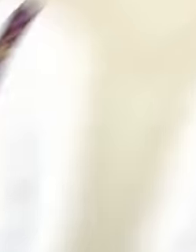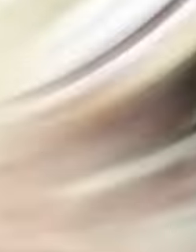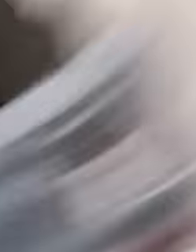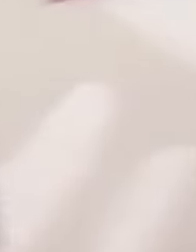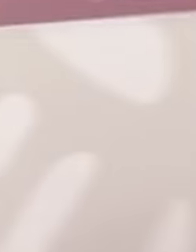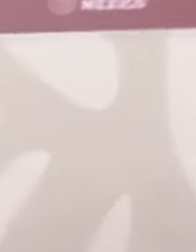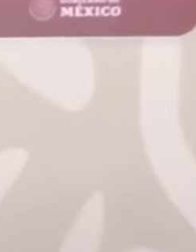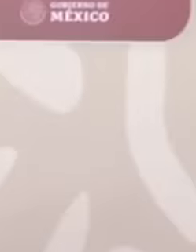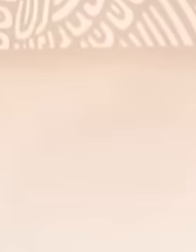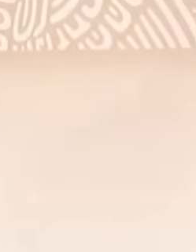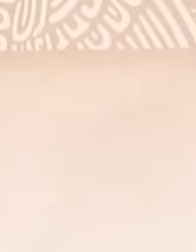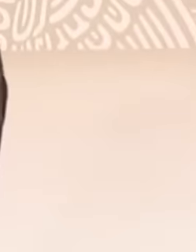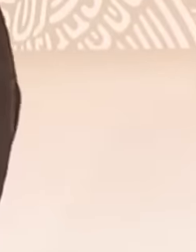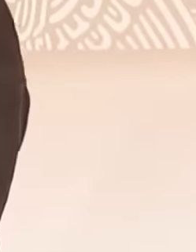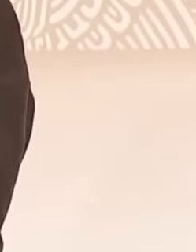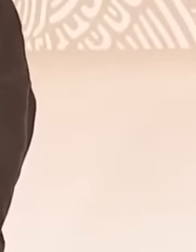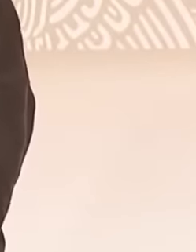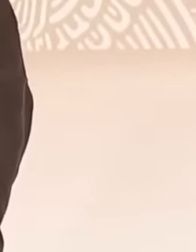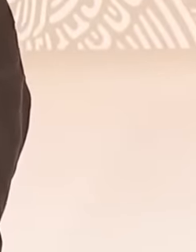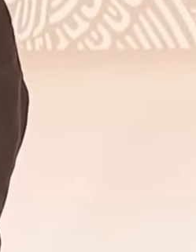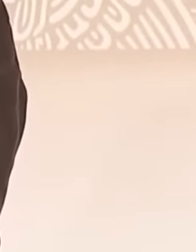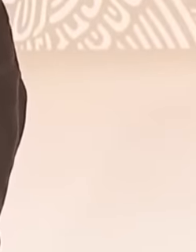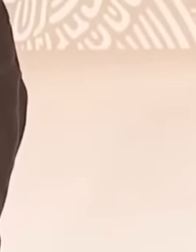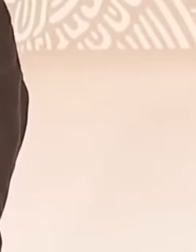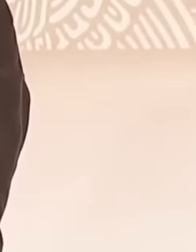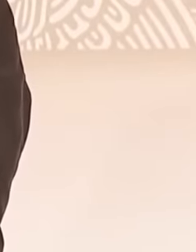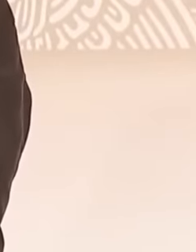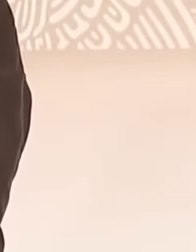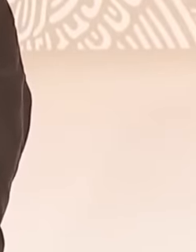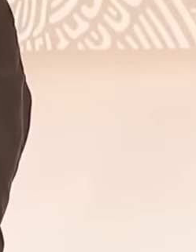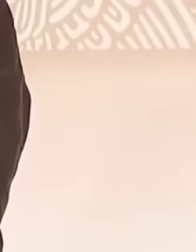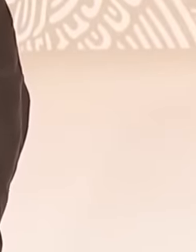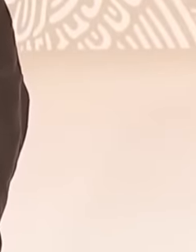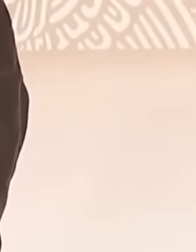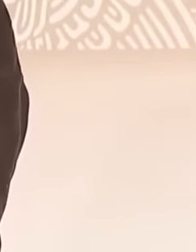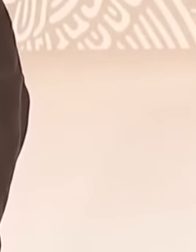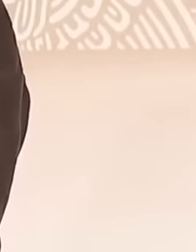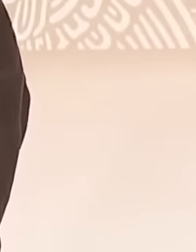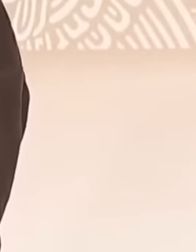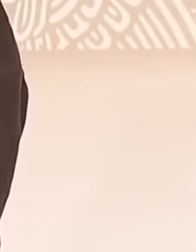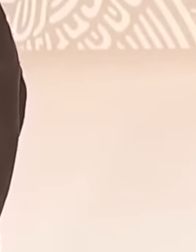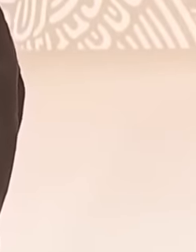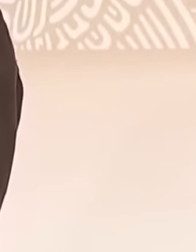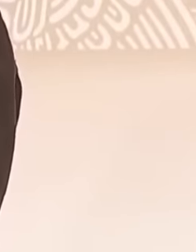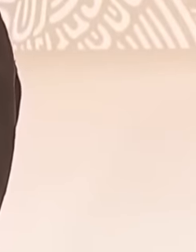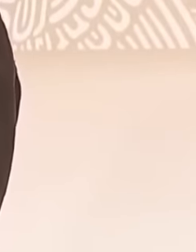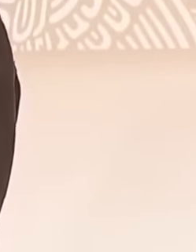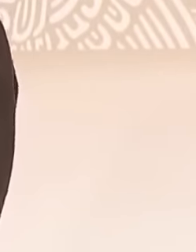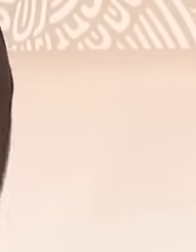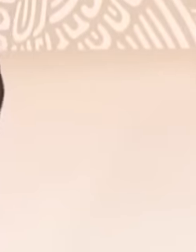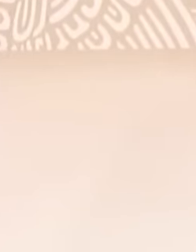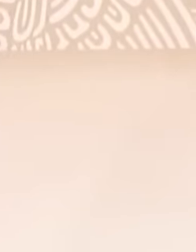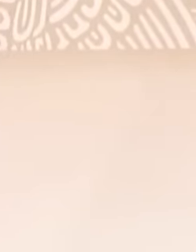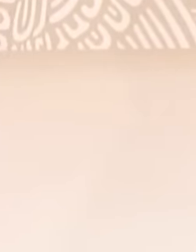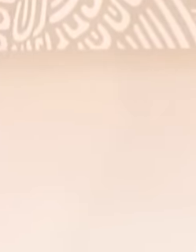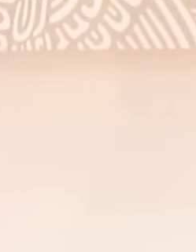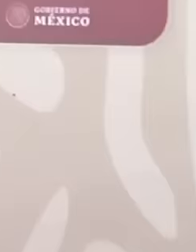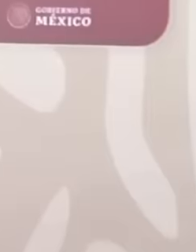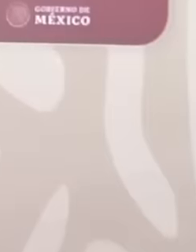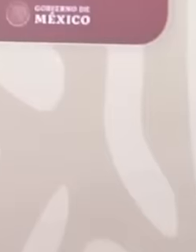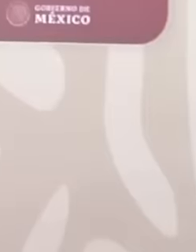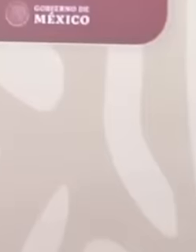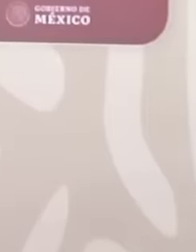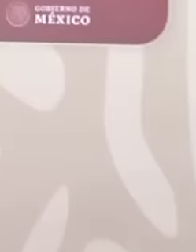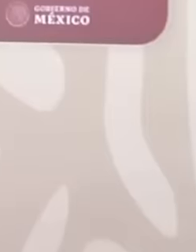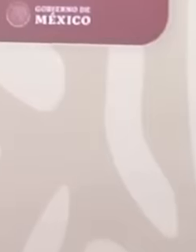vemos claramente gobernador, que el pueblo de México ya despertó. El pueblo sabe quiénes son los gobiernos que están haciendo mal su trabajo.